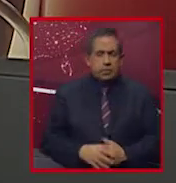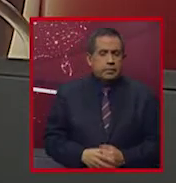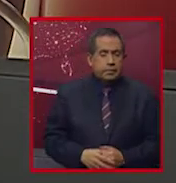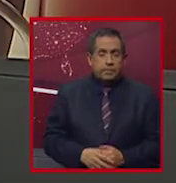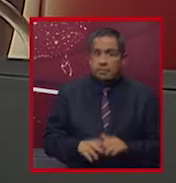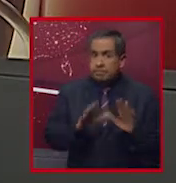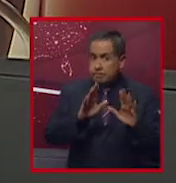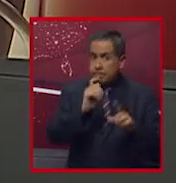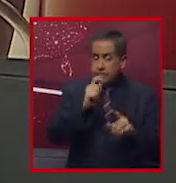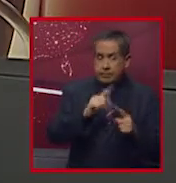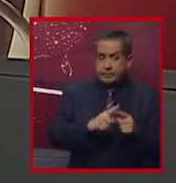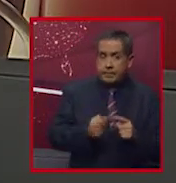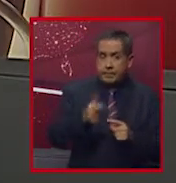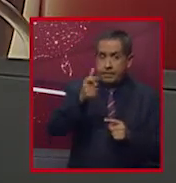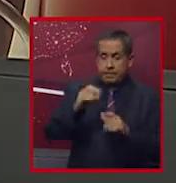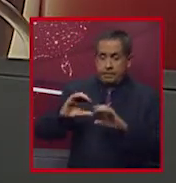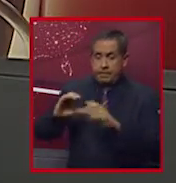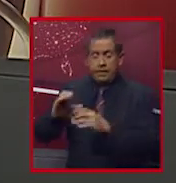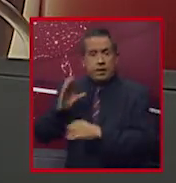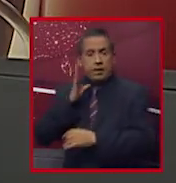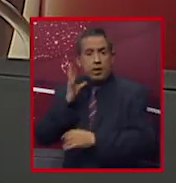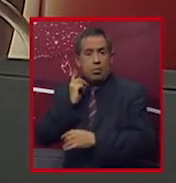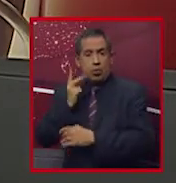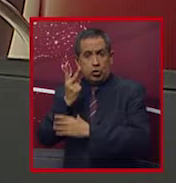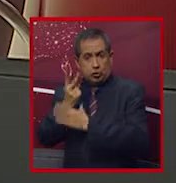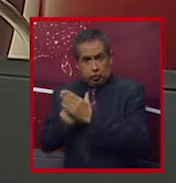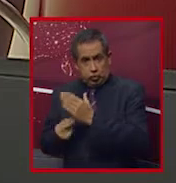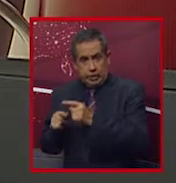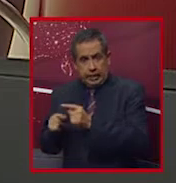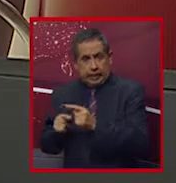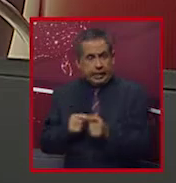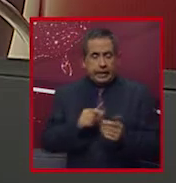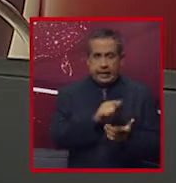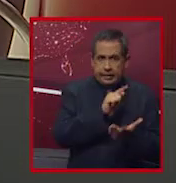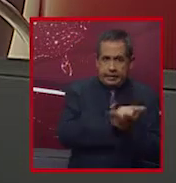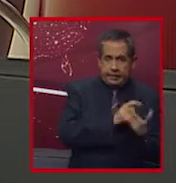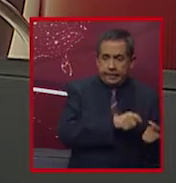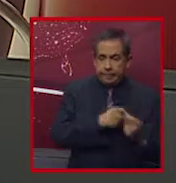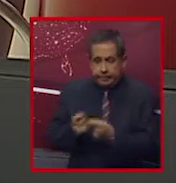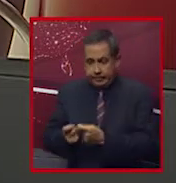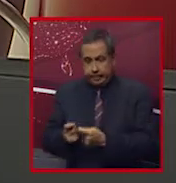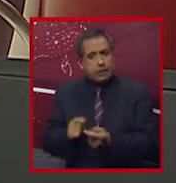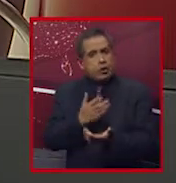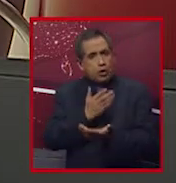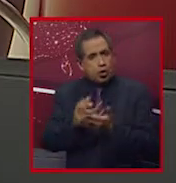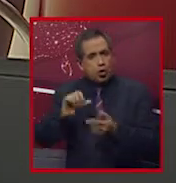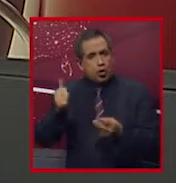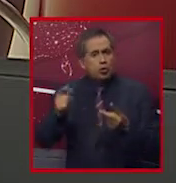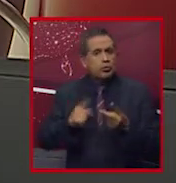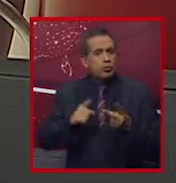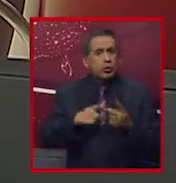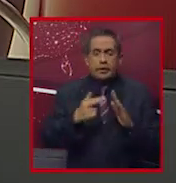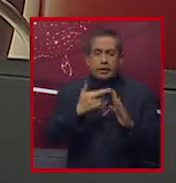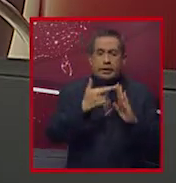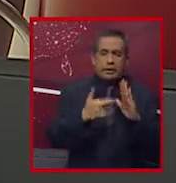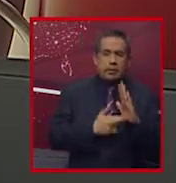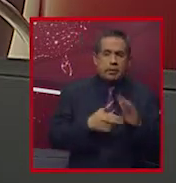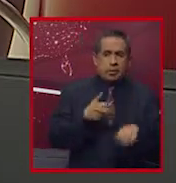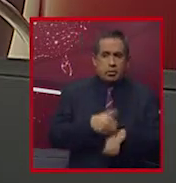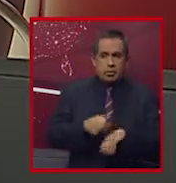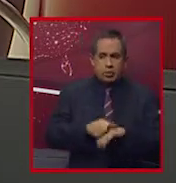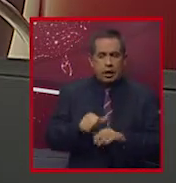caso, turno de la Comisión Permanente a comisiones del Senado. Por otra parte, en el reglamento del Senado de la República, específicamente en el